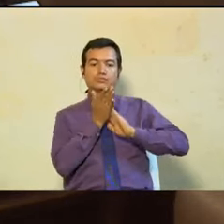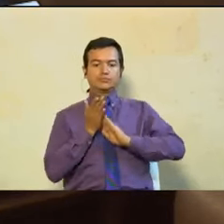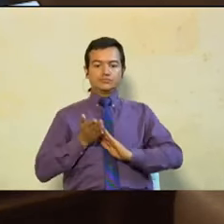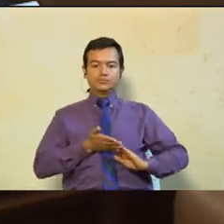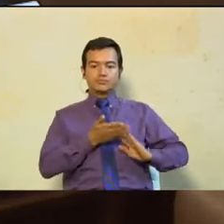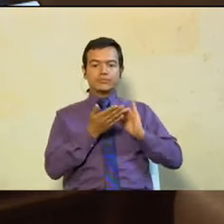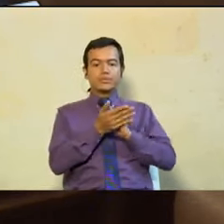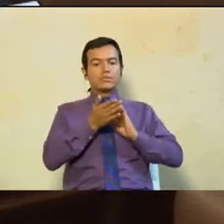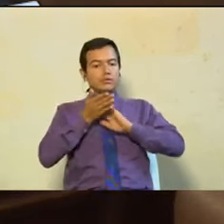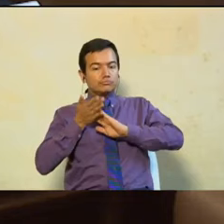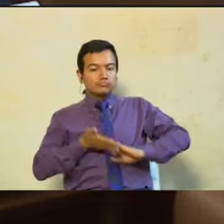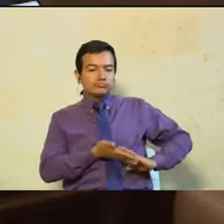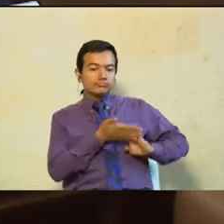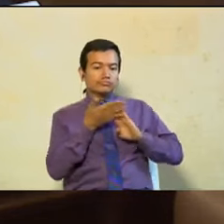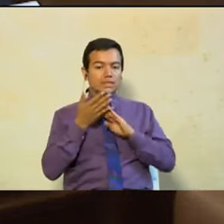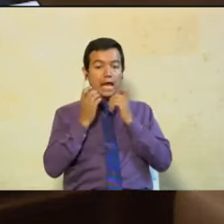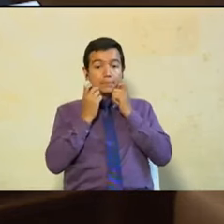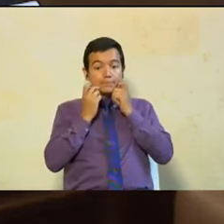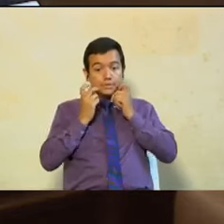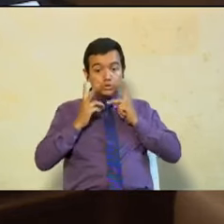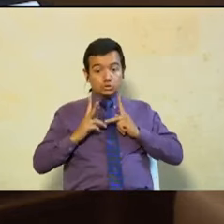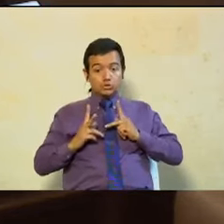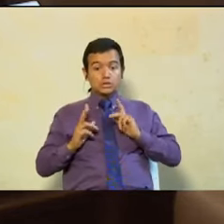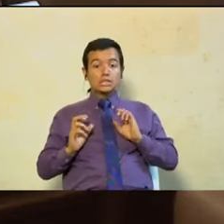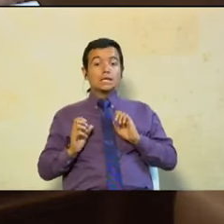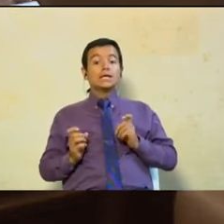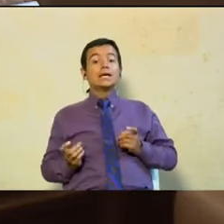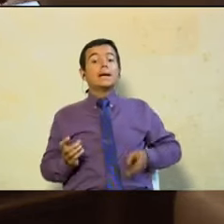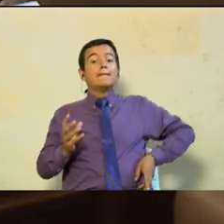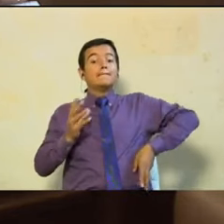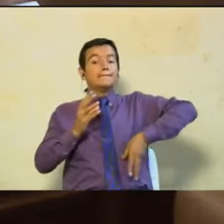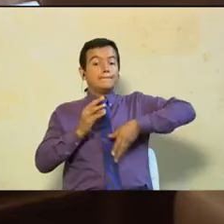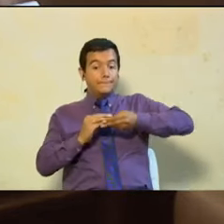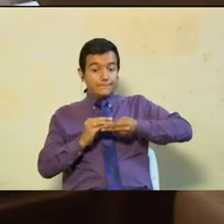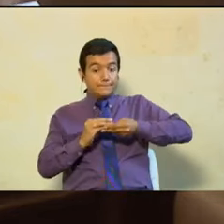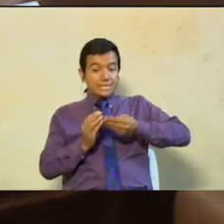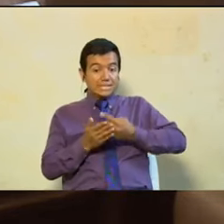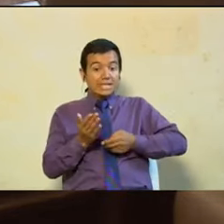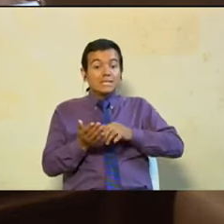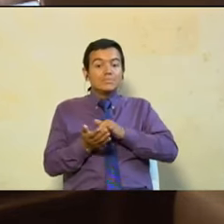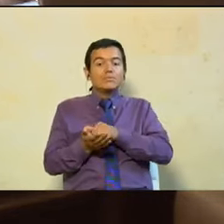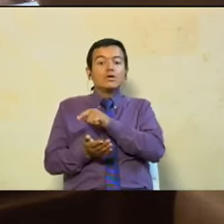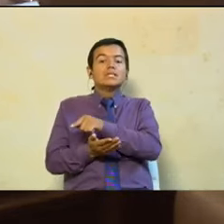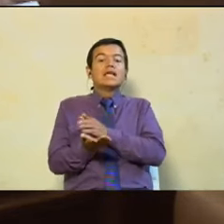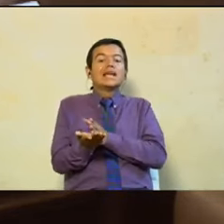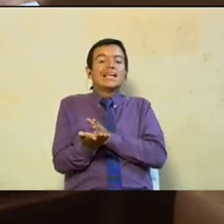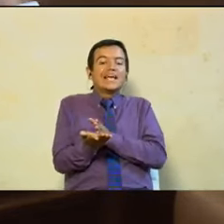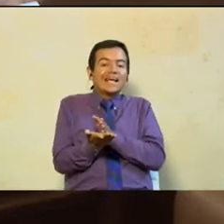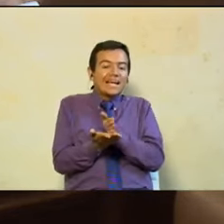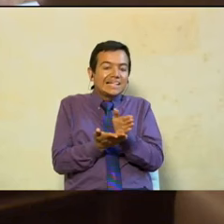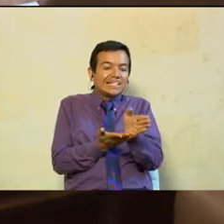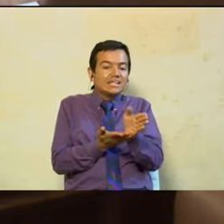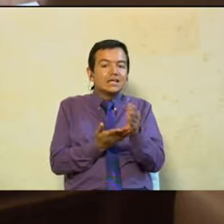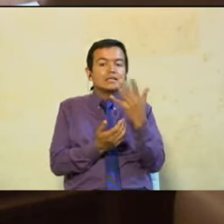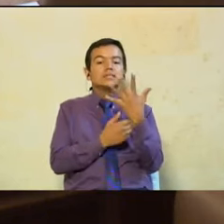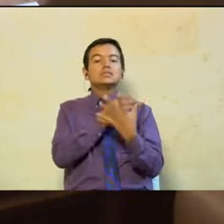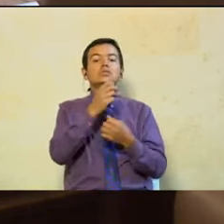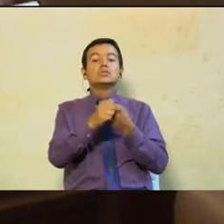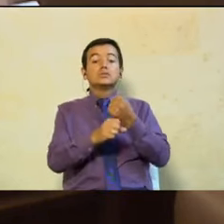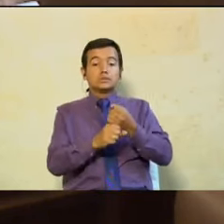fisonomía de las personas y eso a su vez es una carrera de 5